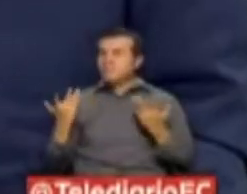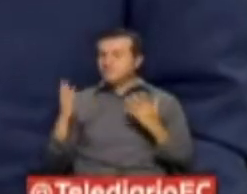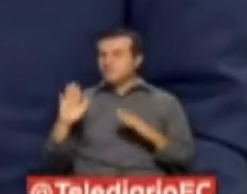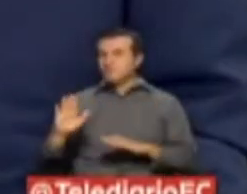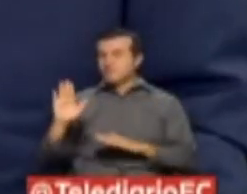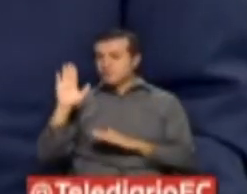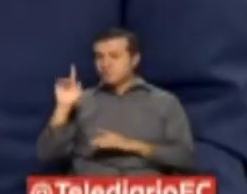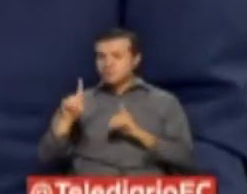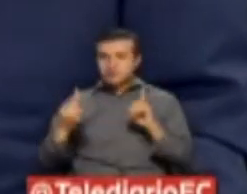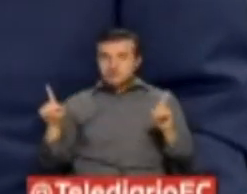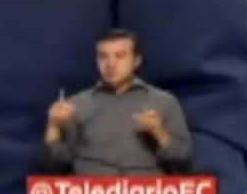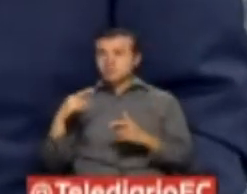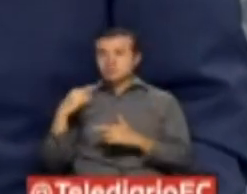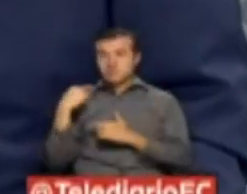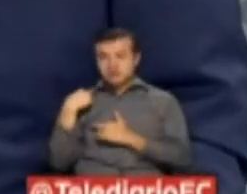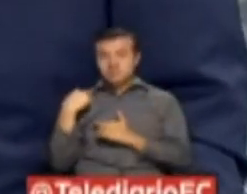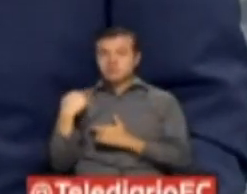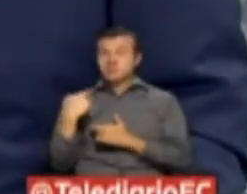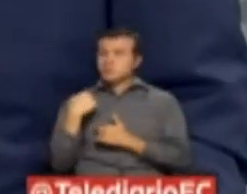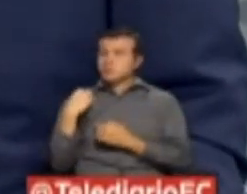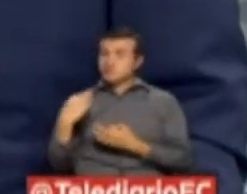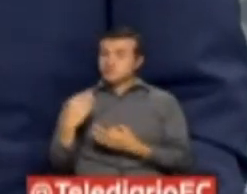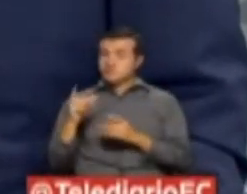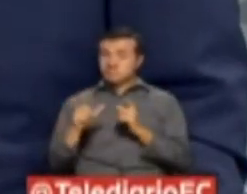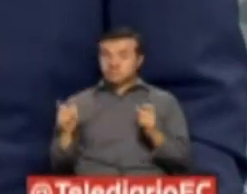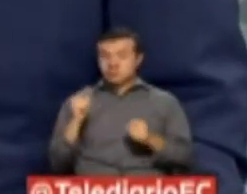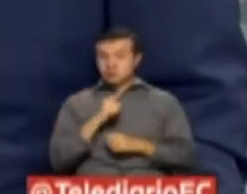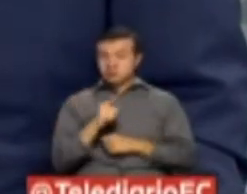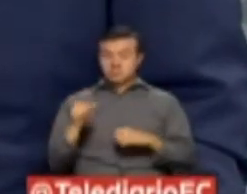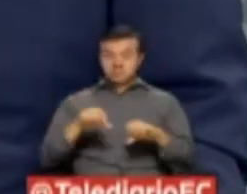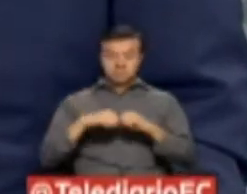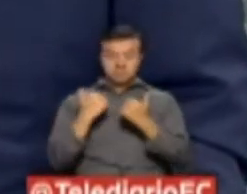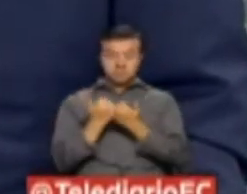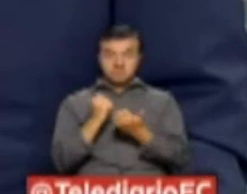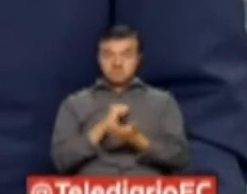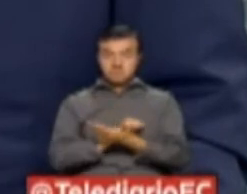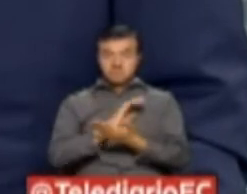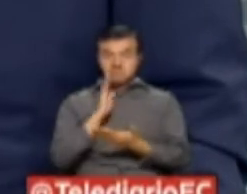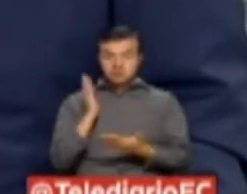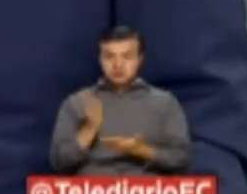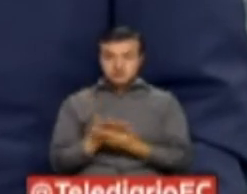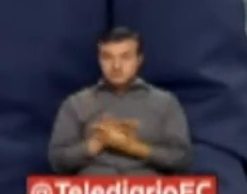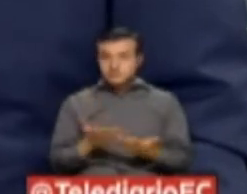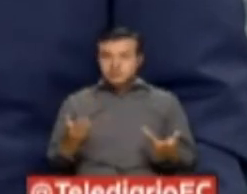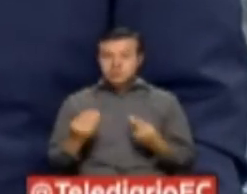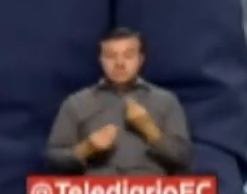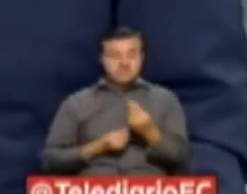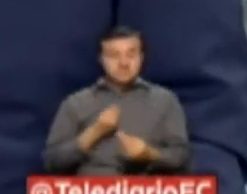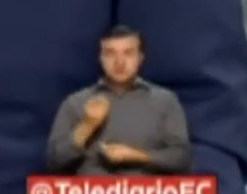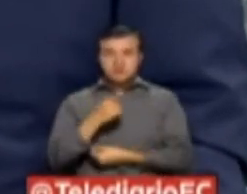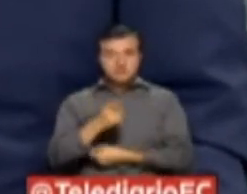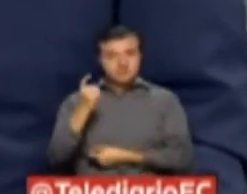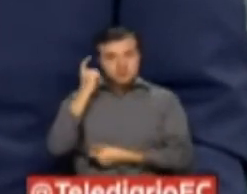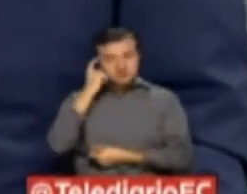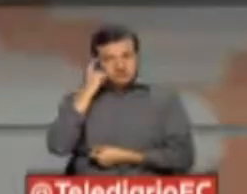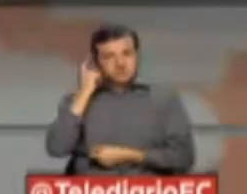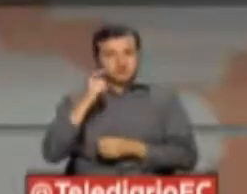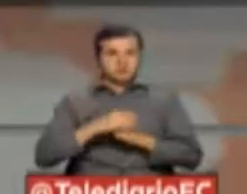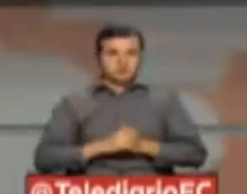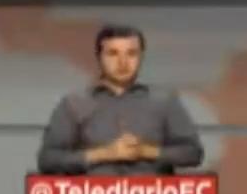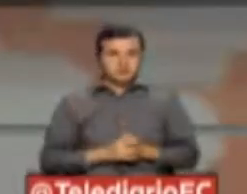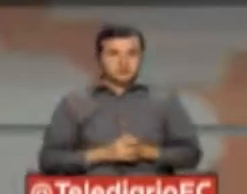tienen un rol y una responsabilidad en ello la asamblea nacional que debería ser en su opinión la asamblea nación